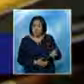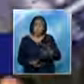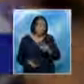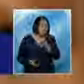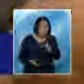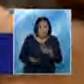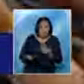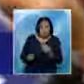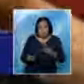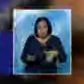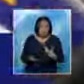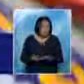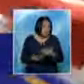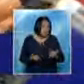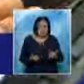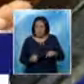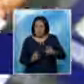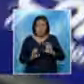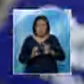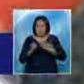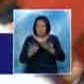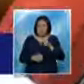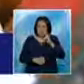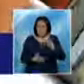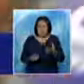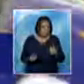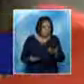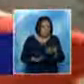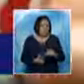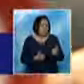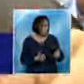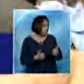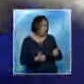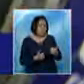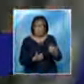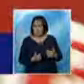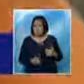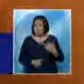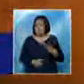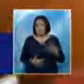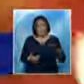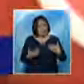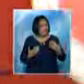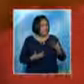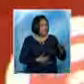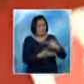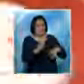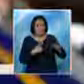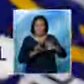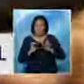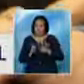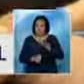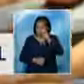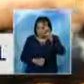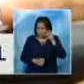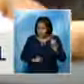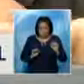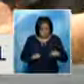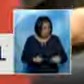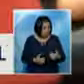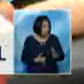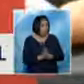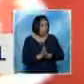estás, cómo llegas esta vez a la selección. Hola. Bien, siempre es una alegría regresar a la selección, siempre